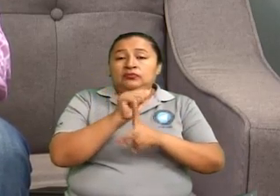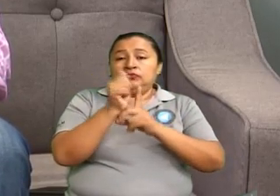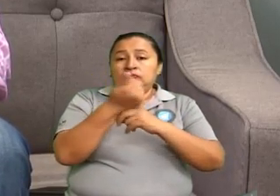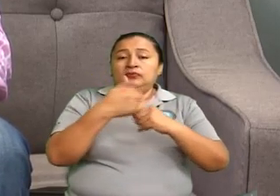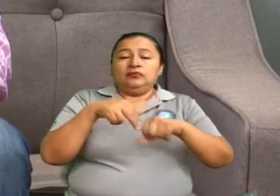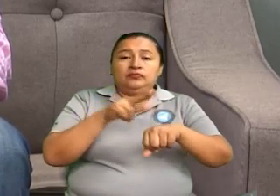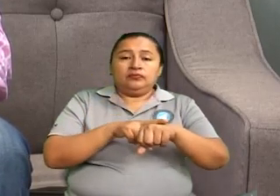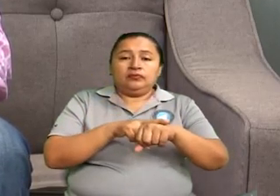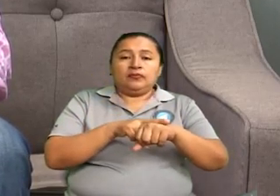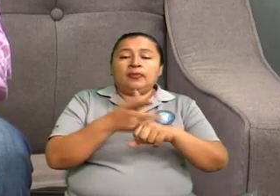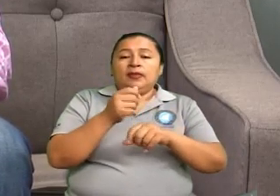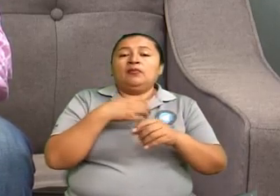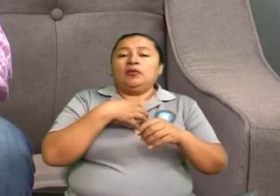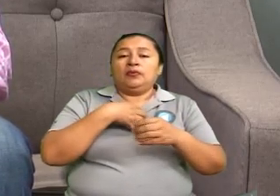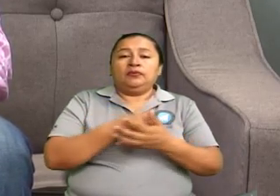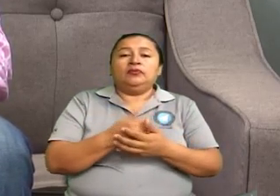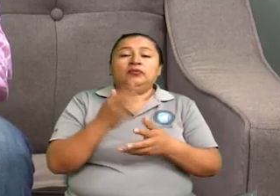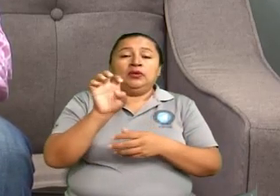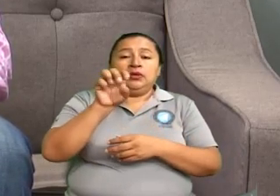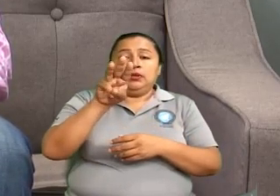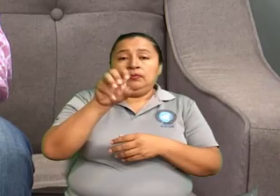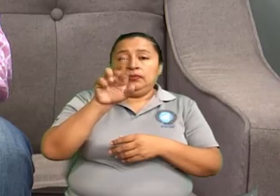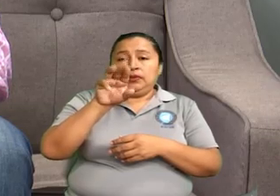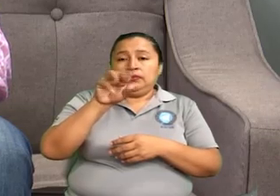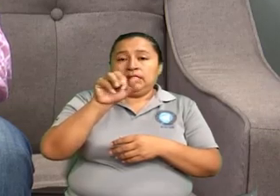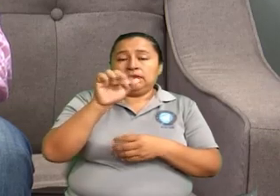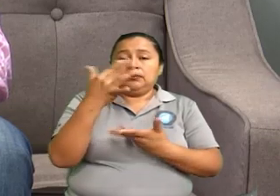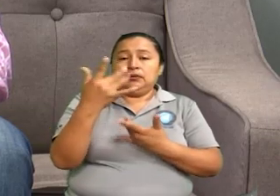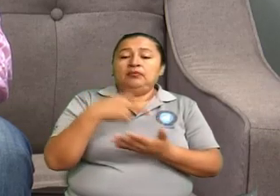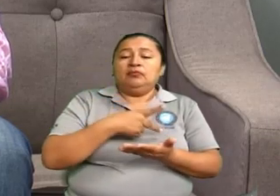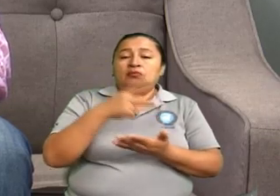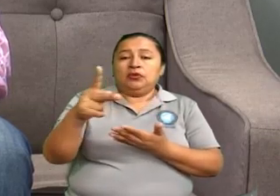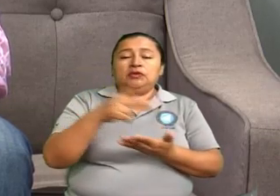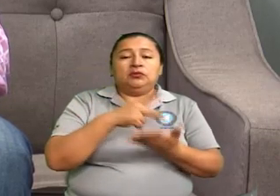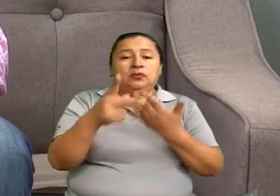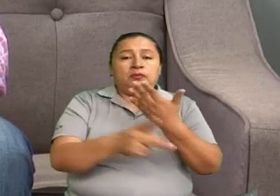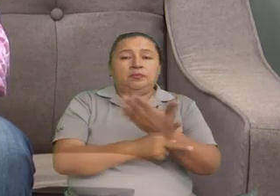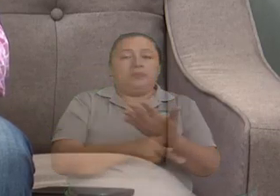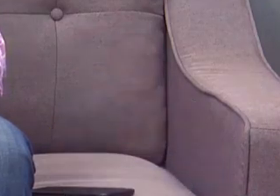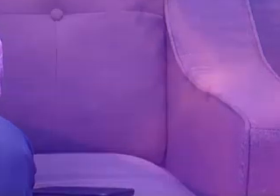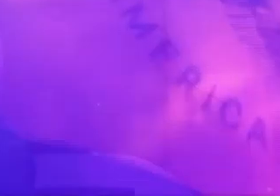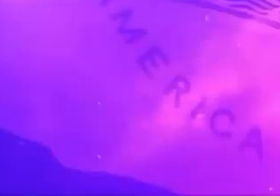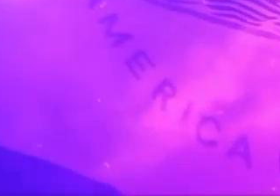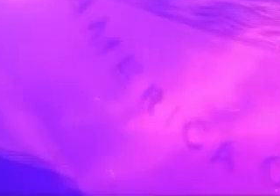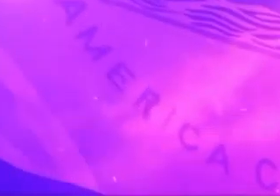parlamentario, el canal de la Asamblea Nacional. Estuvo con ustedes Elmer Marcia y les esperamos en una nueva edición